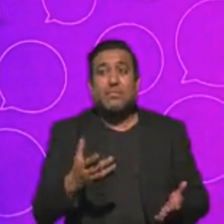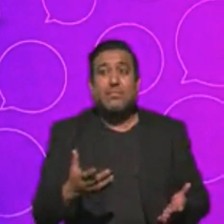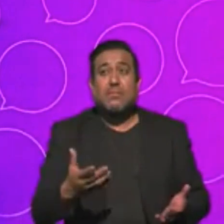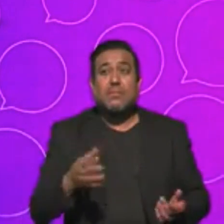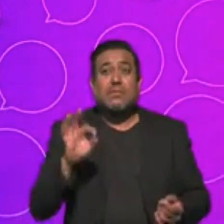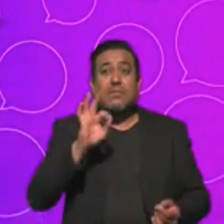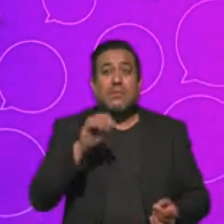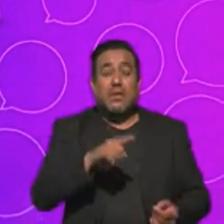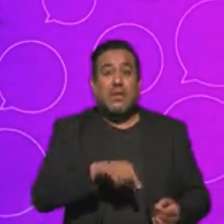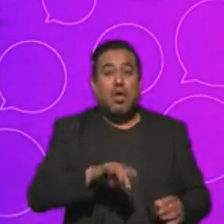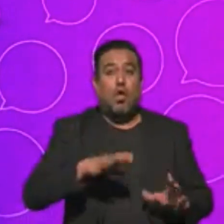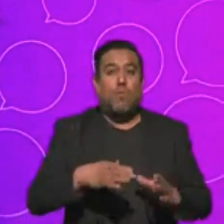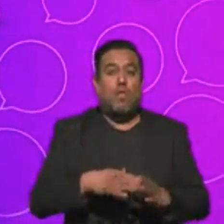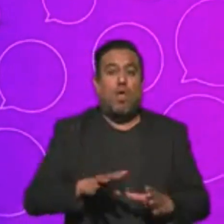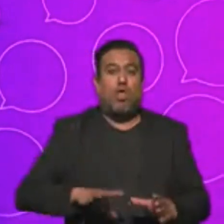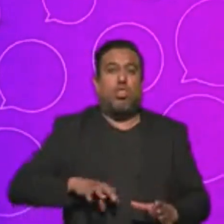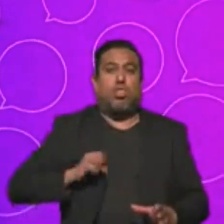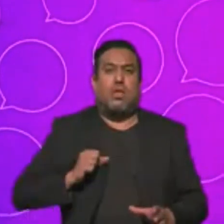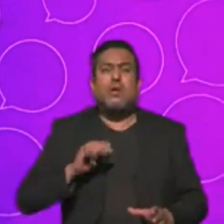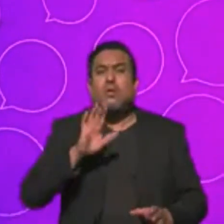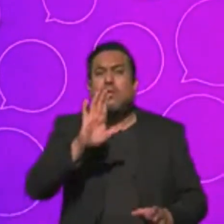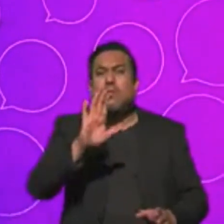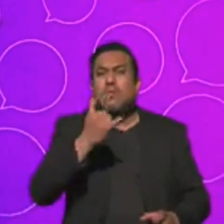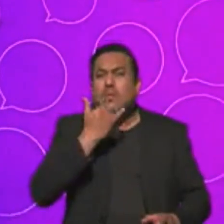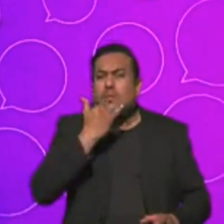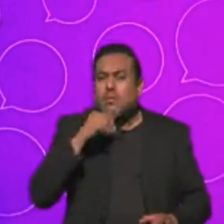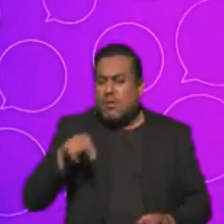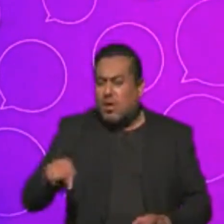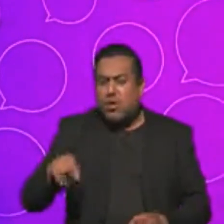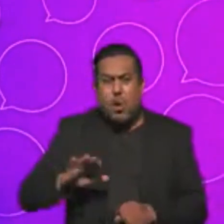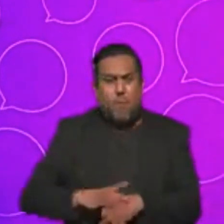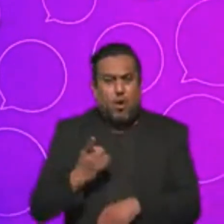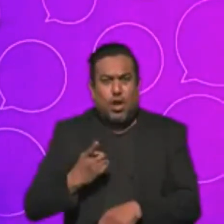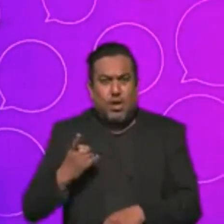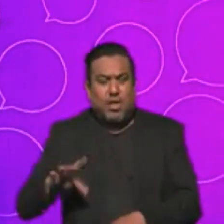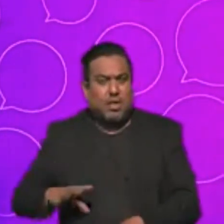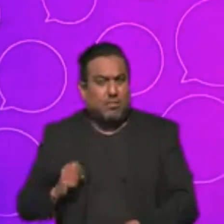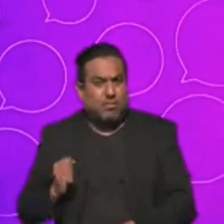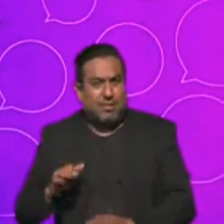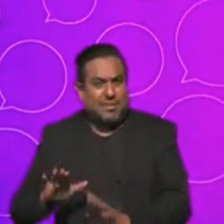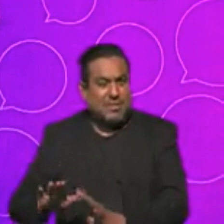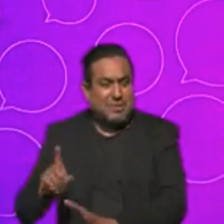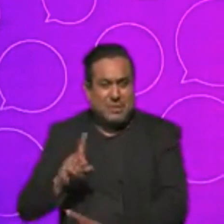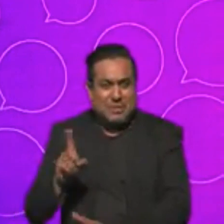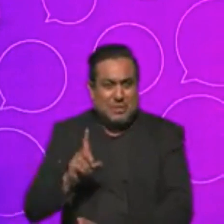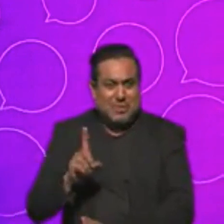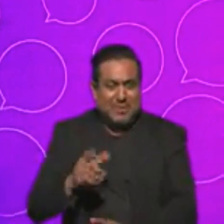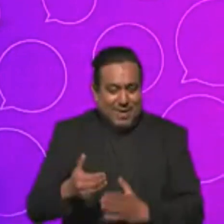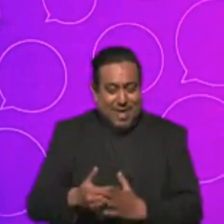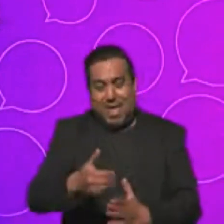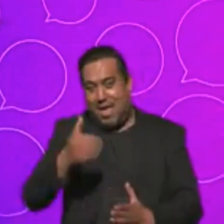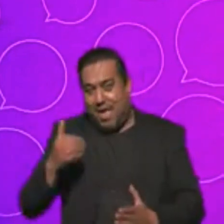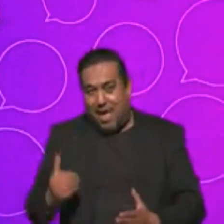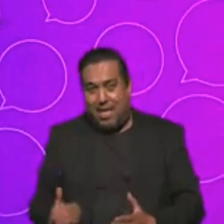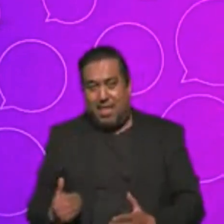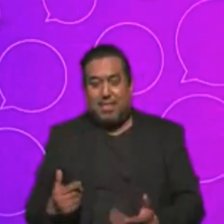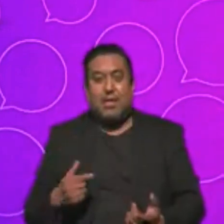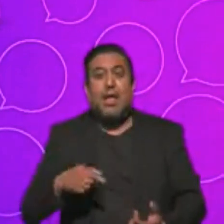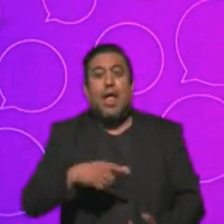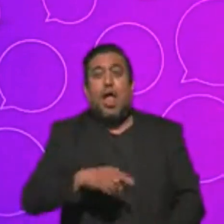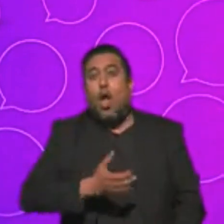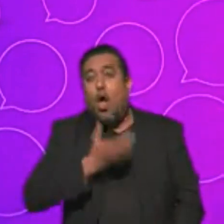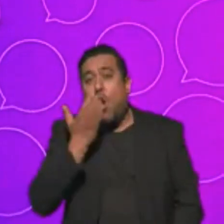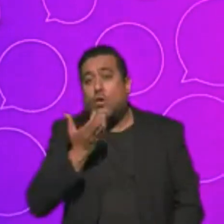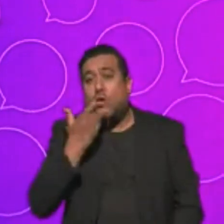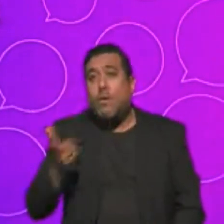abusen de ellos por qué tendría que abusar la policía del de la comunidad por qué tendría que abusar la policía de la gente está mal que nos acostumbremos a